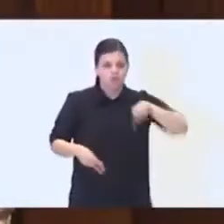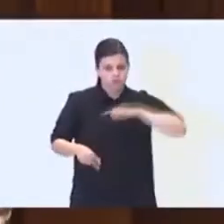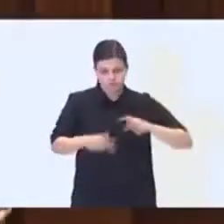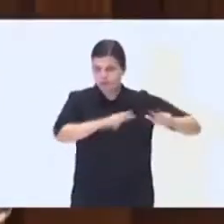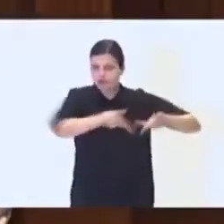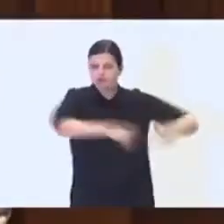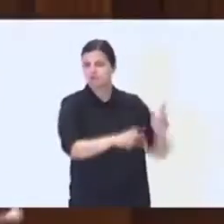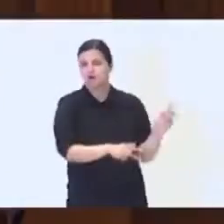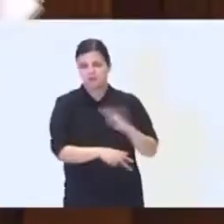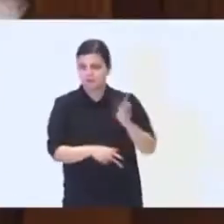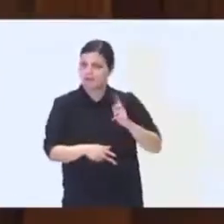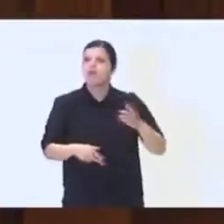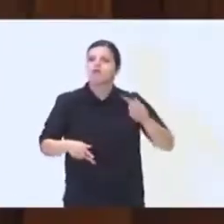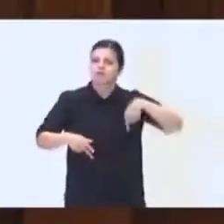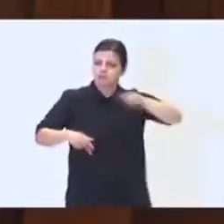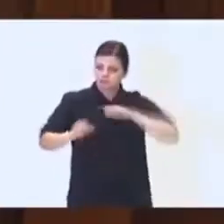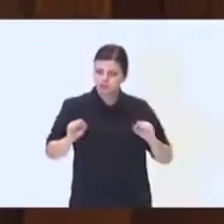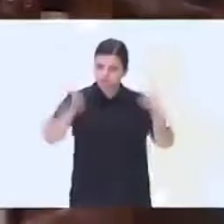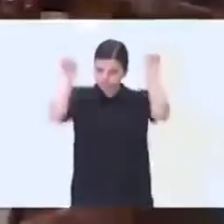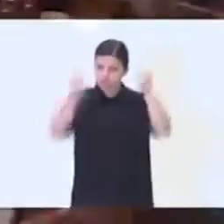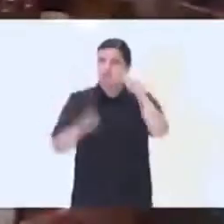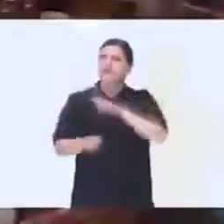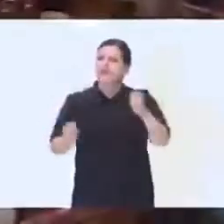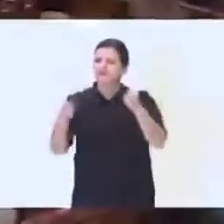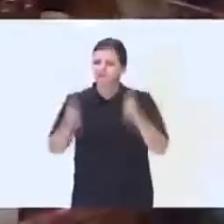será mucho más fuerte. Muchas gracias.